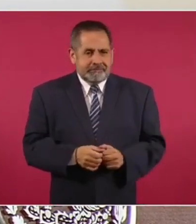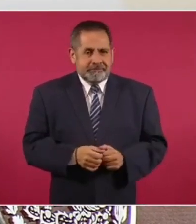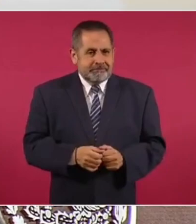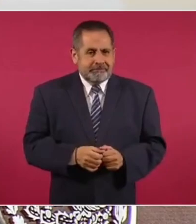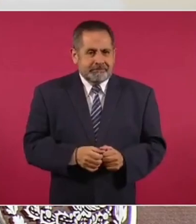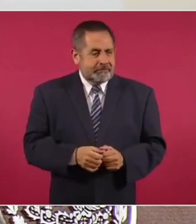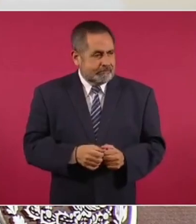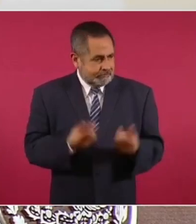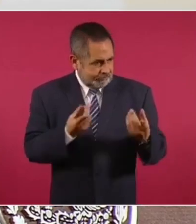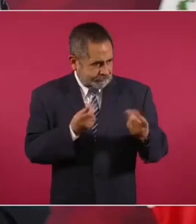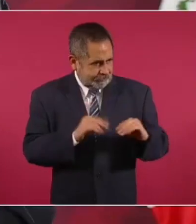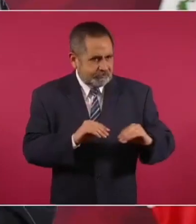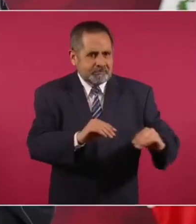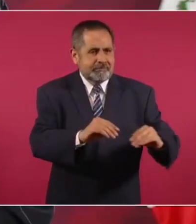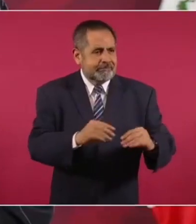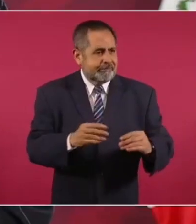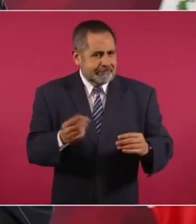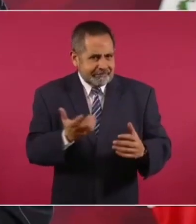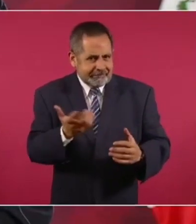hagan algo.